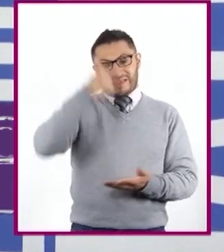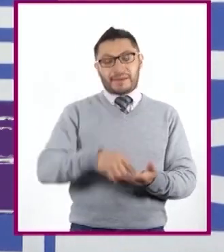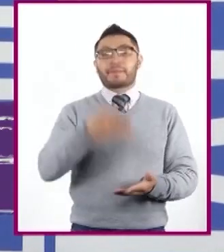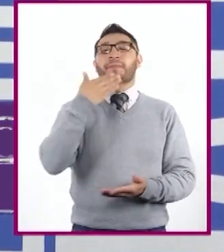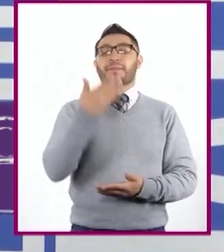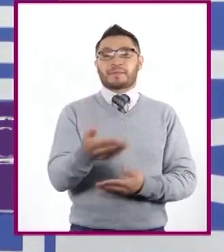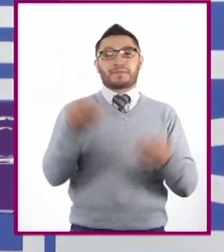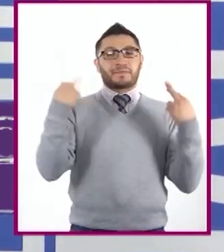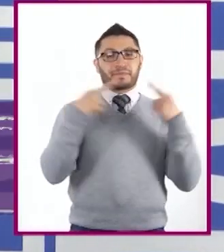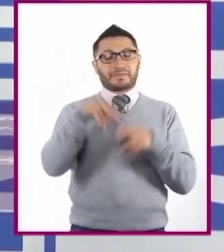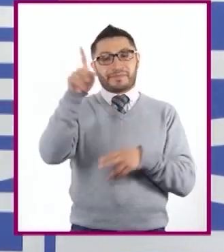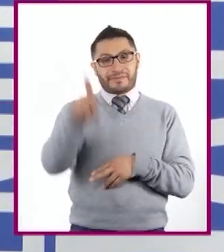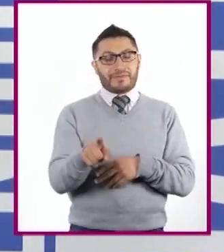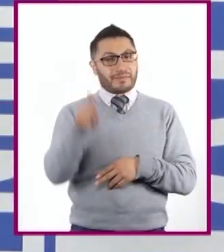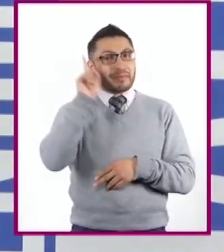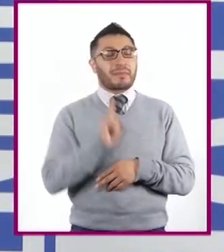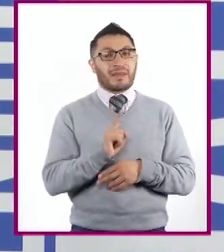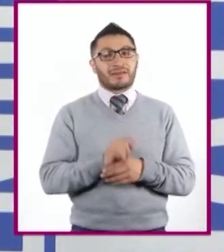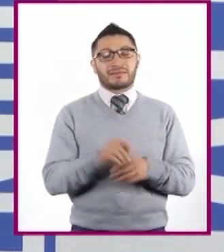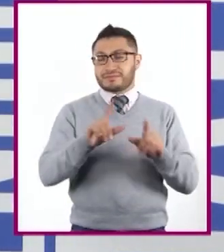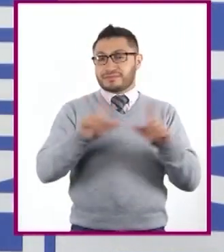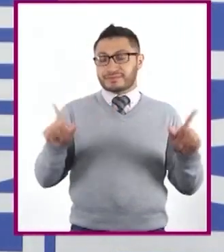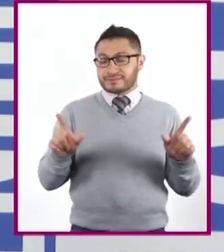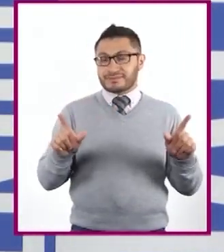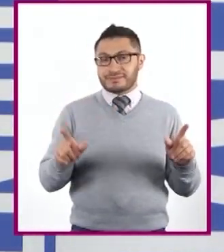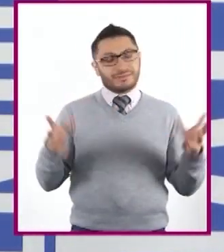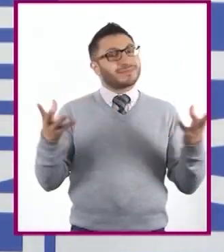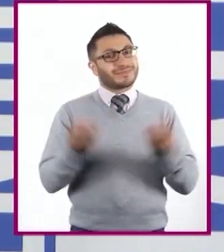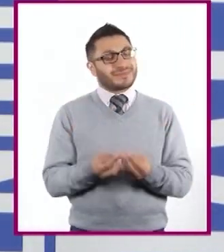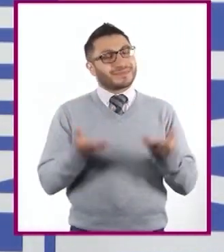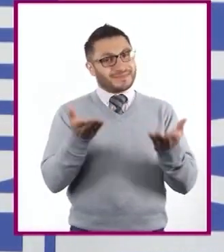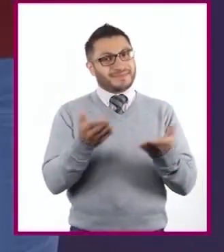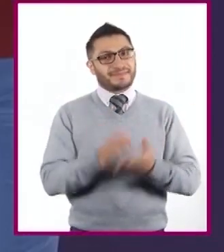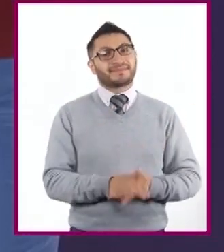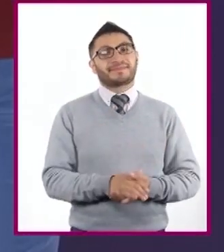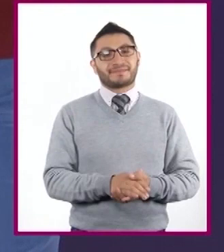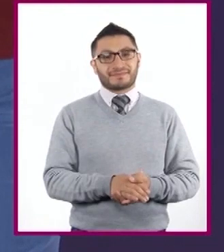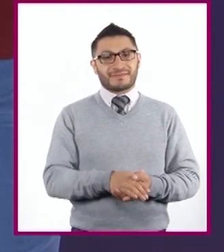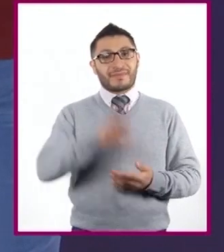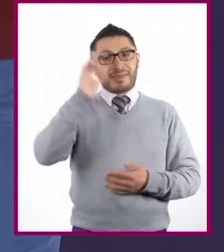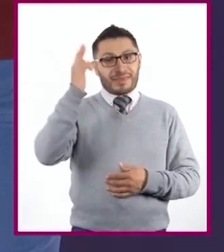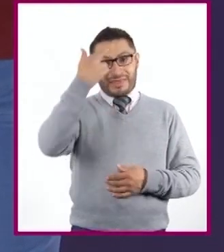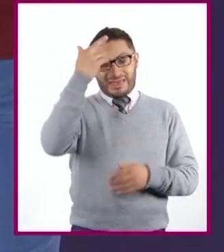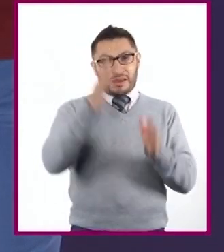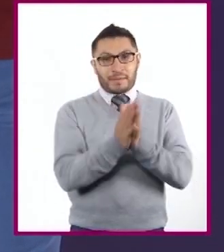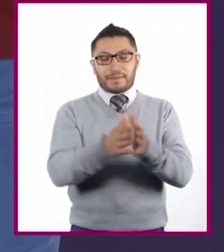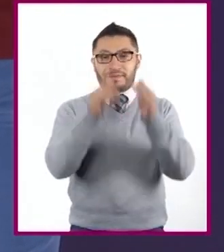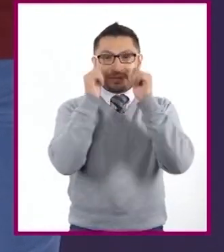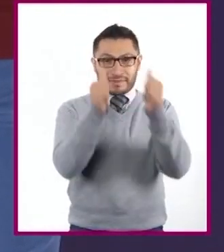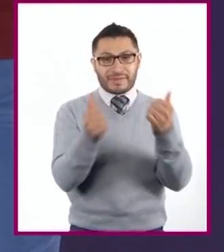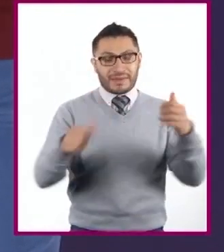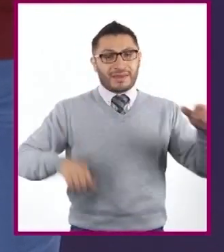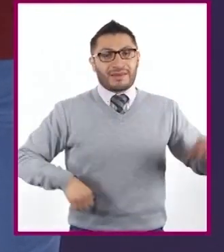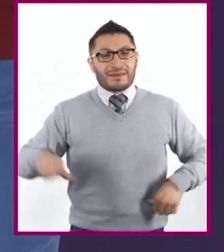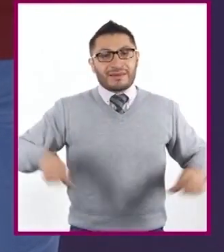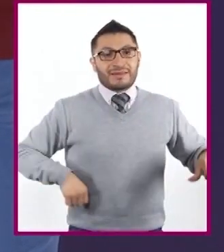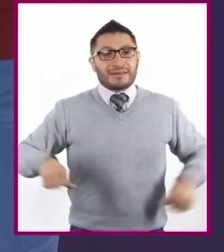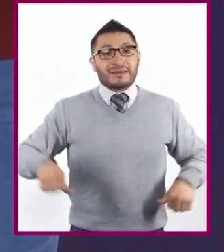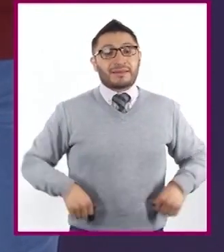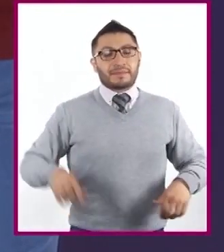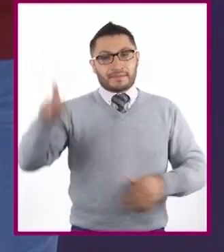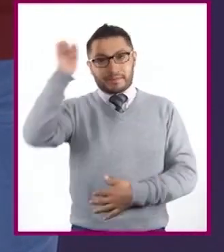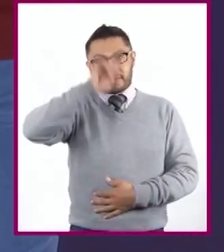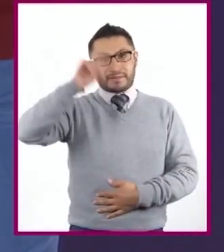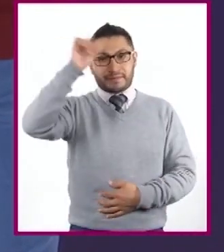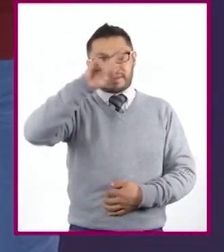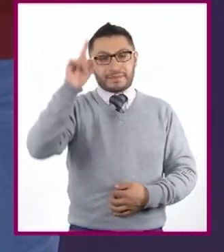maestra. ¿Listos? Pues vamos juntos. Recuerden estar atentos a las actividades que les